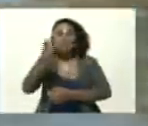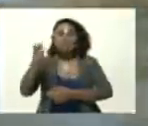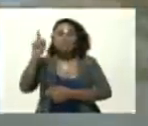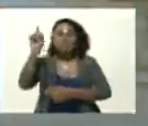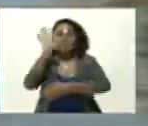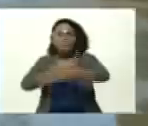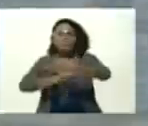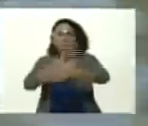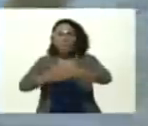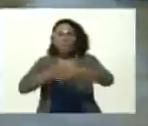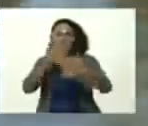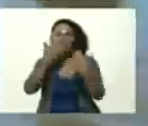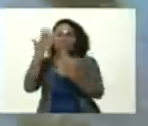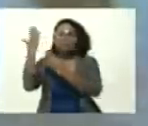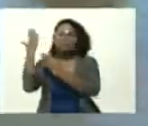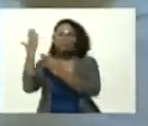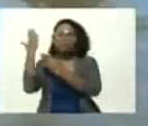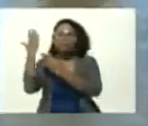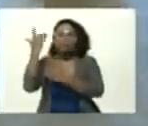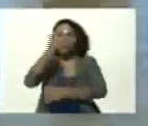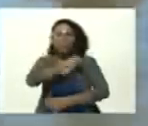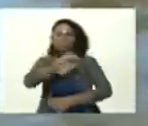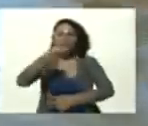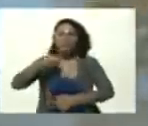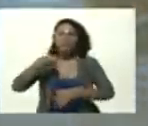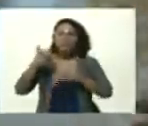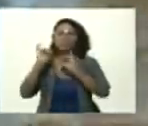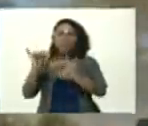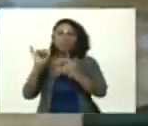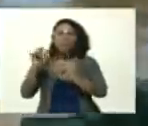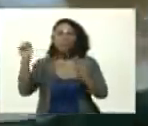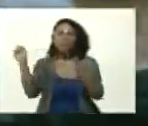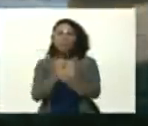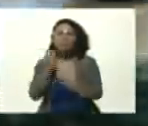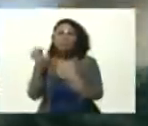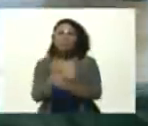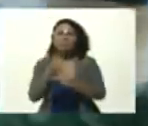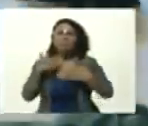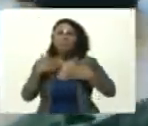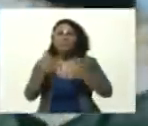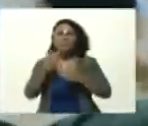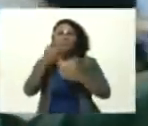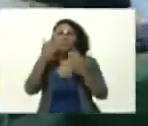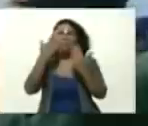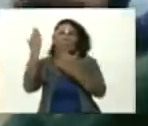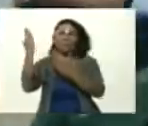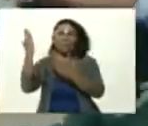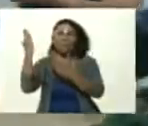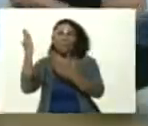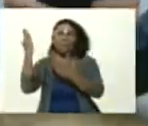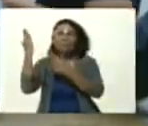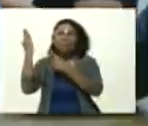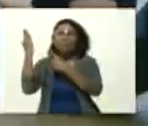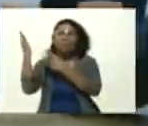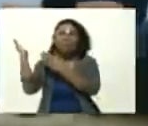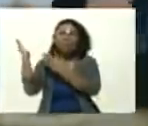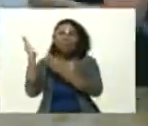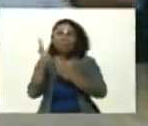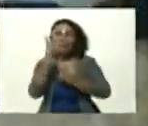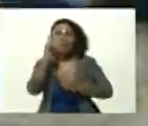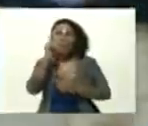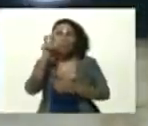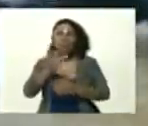Barcelona. Ahí está Luis José Marcano, él personalmente, las labores de rescate. Ahí está Luis José, miren, ahí viene Luis